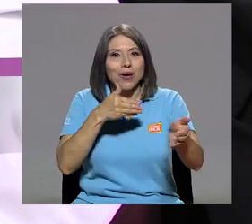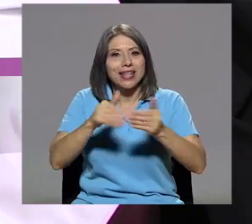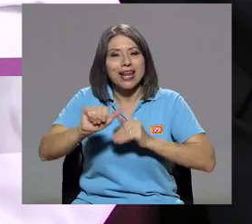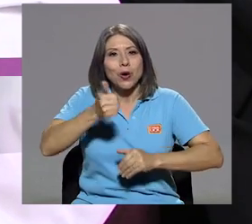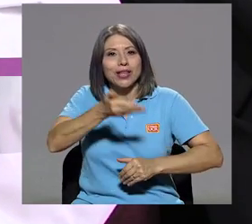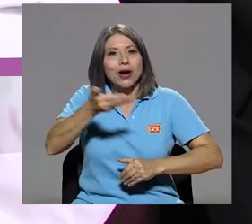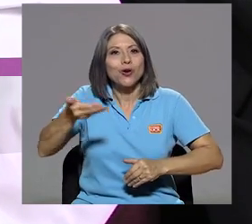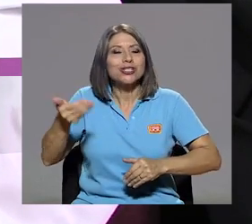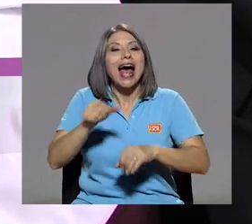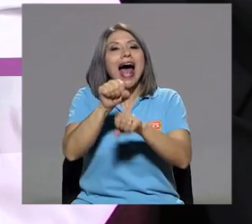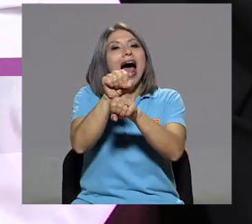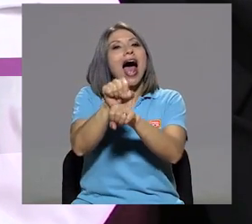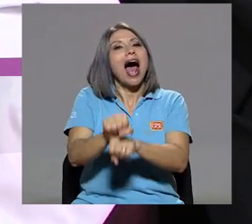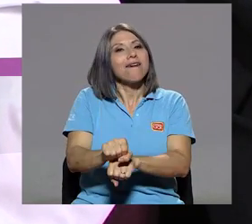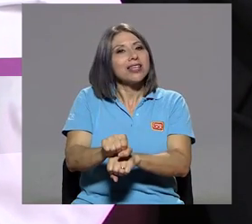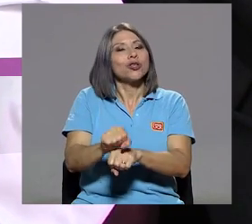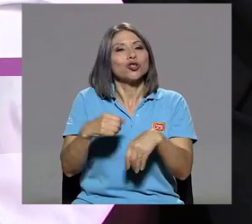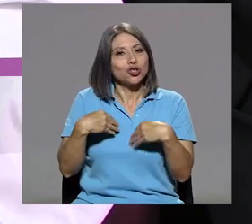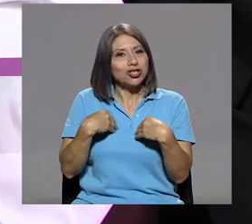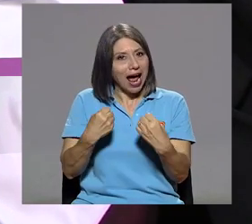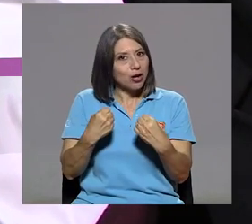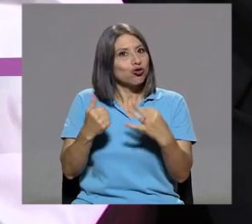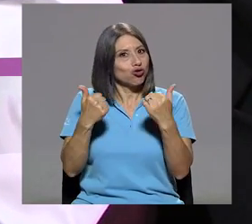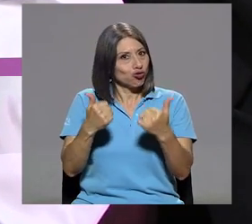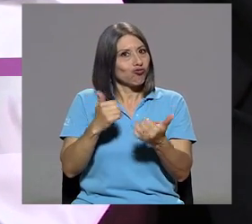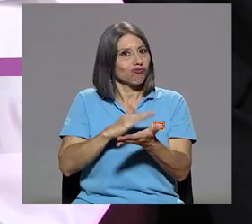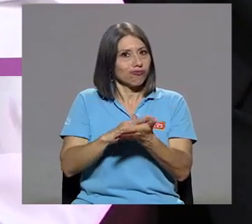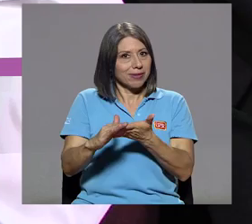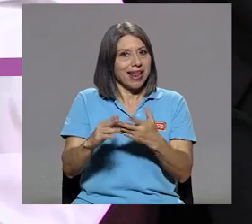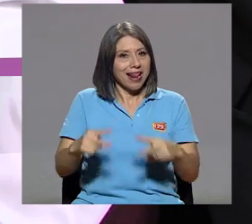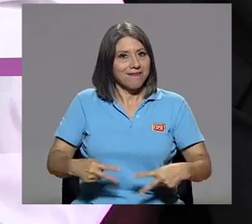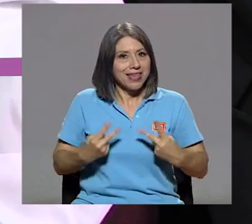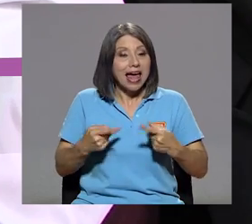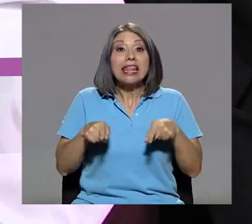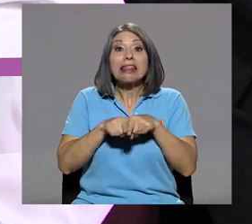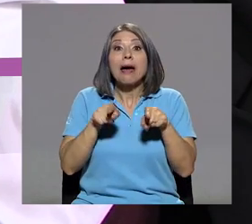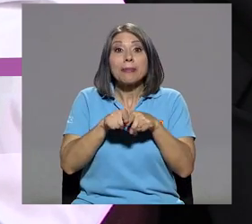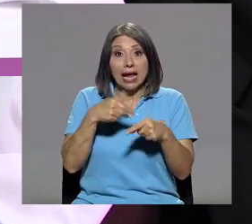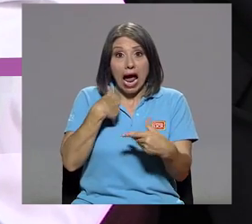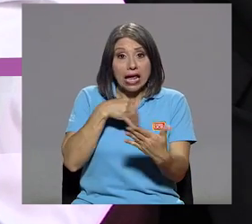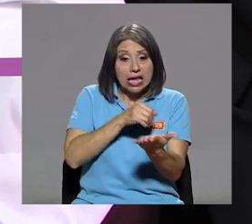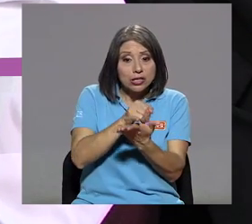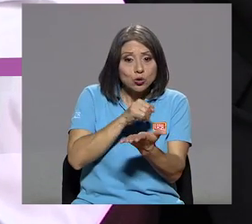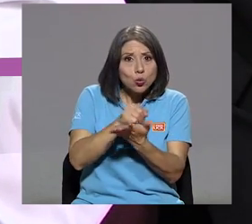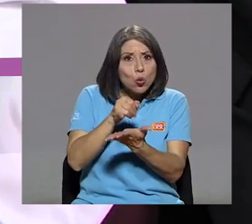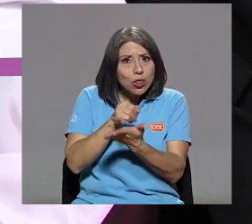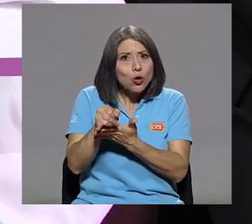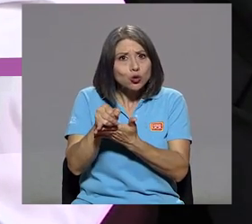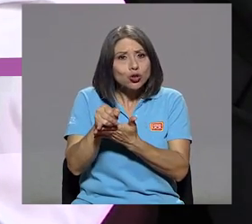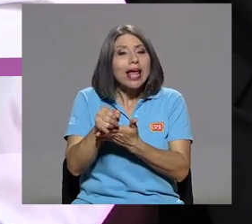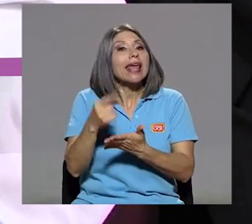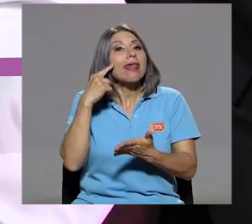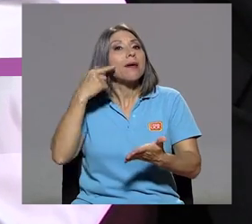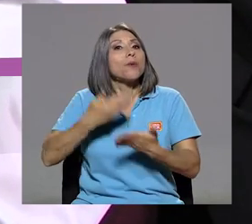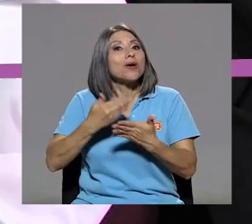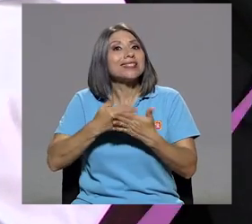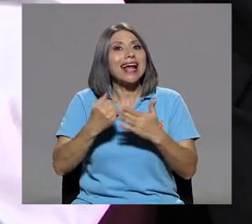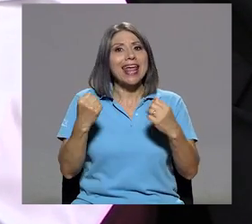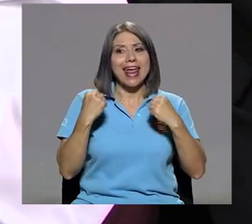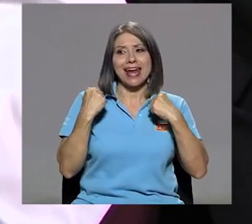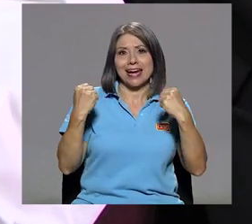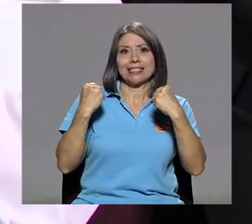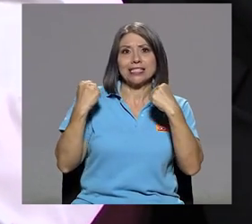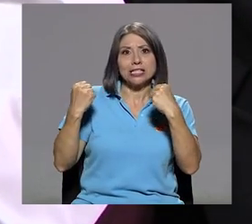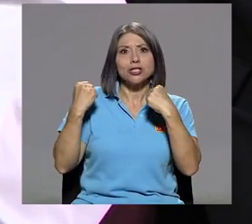cosa, los hábitos sanos en la vida, y hay estudios que demuestran un poquito que ejercicio de forma moderada